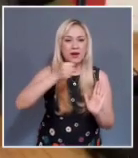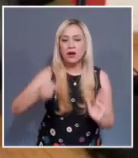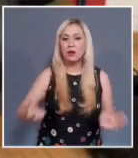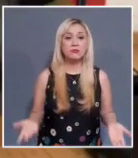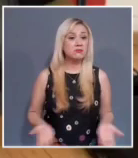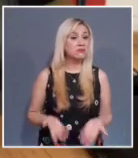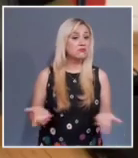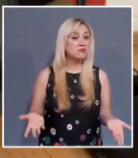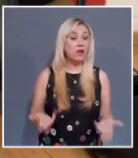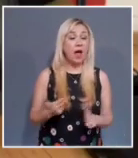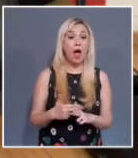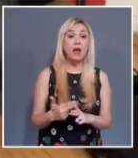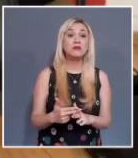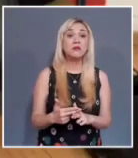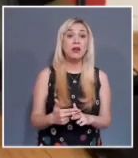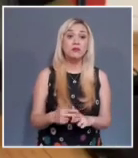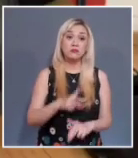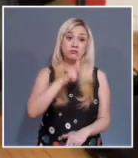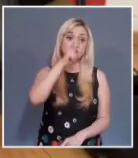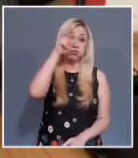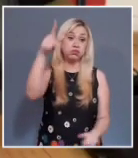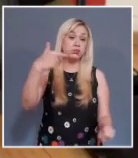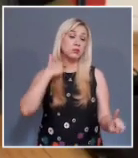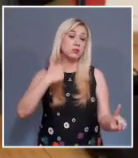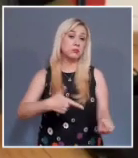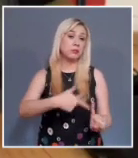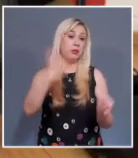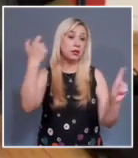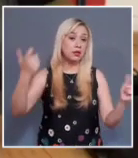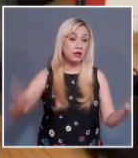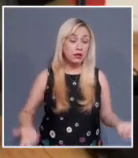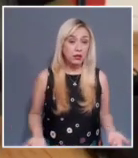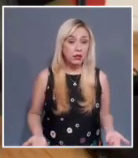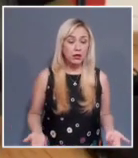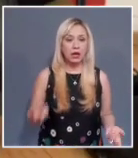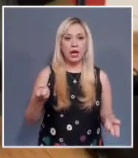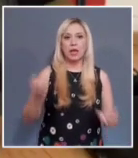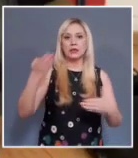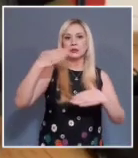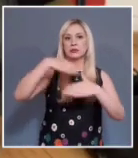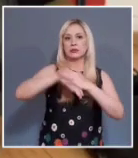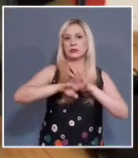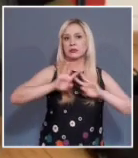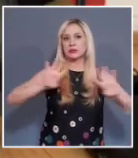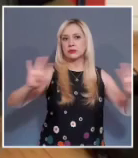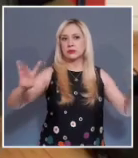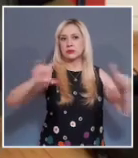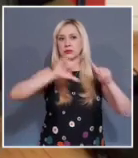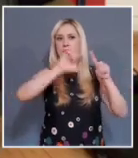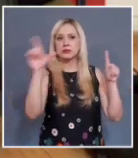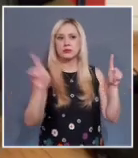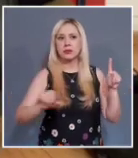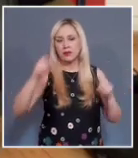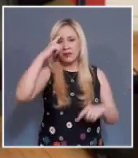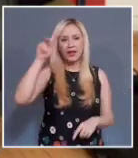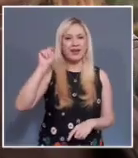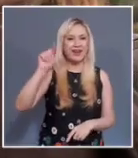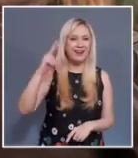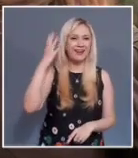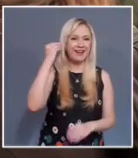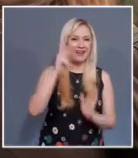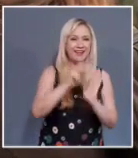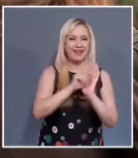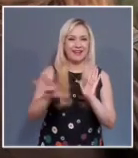¿no? En el Centro Nacional de Comunicación Social, las mujeres periodistas acusaron que su labor se ve afectada